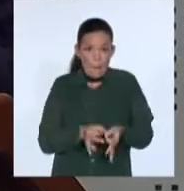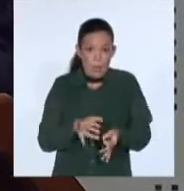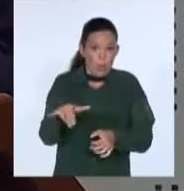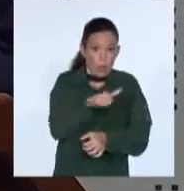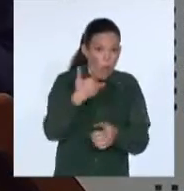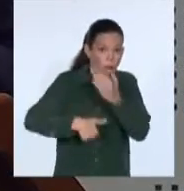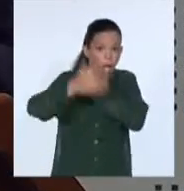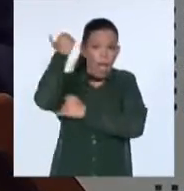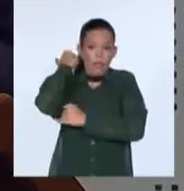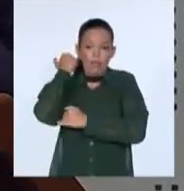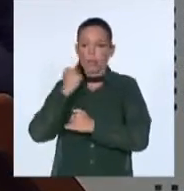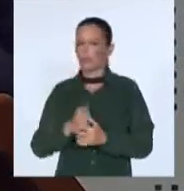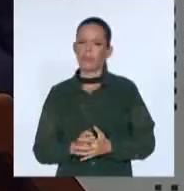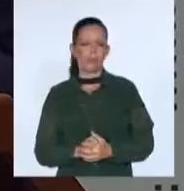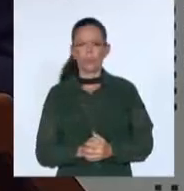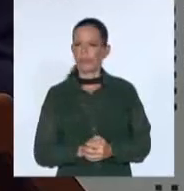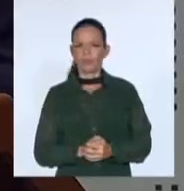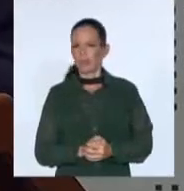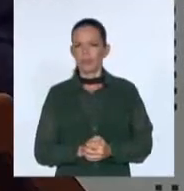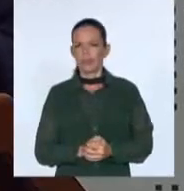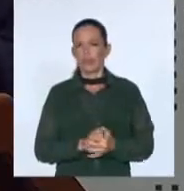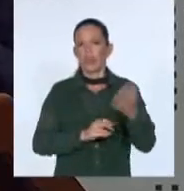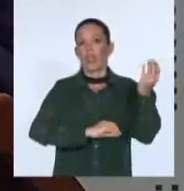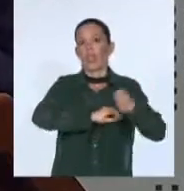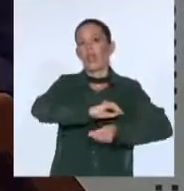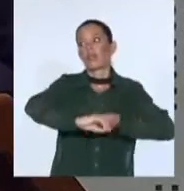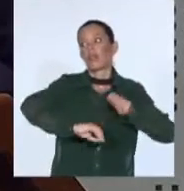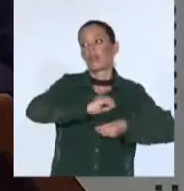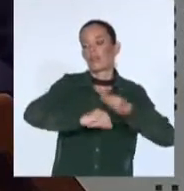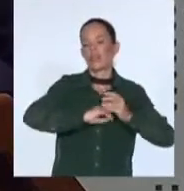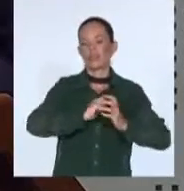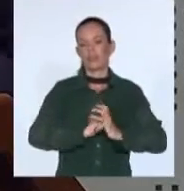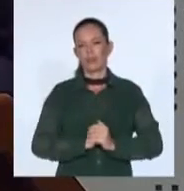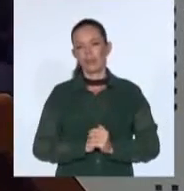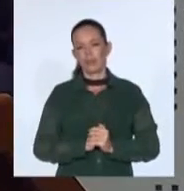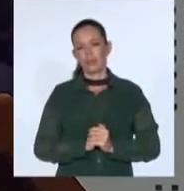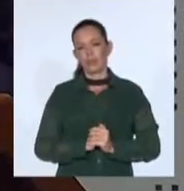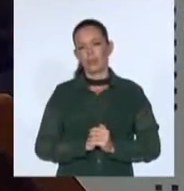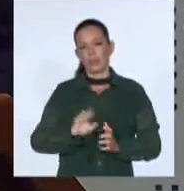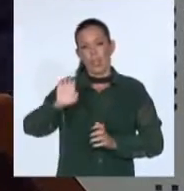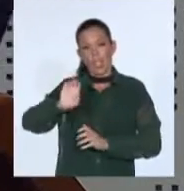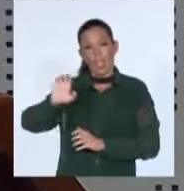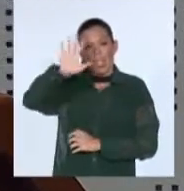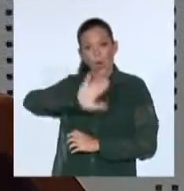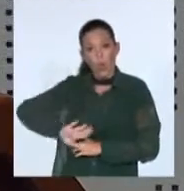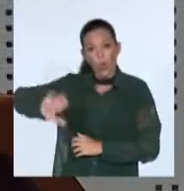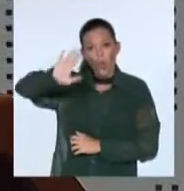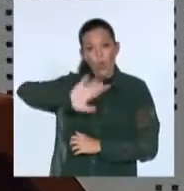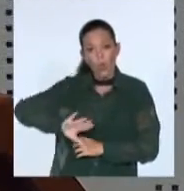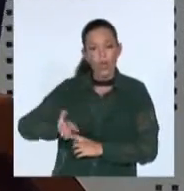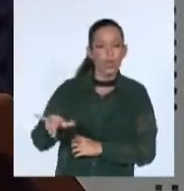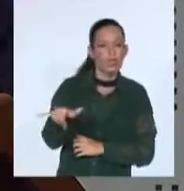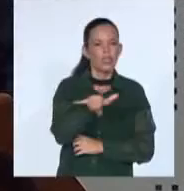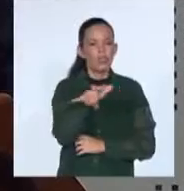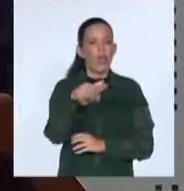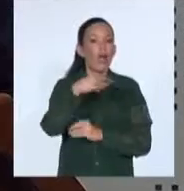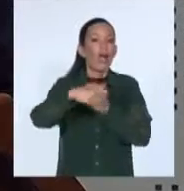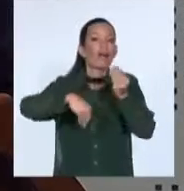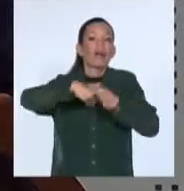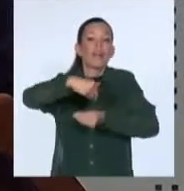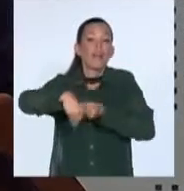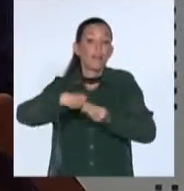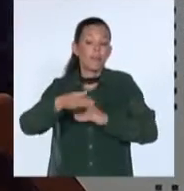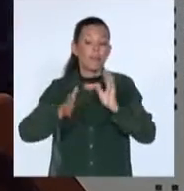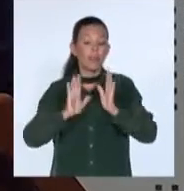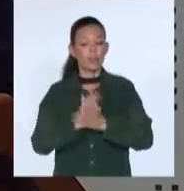Demuestra también una Europa en crisis, que empezó su crisis con el Brexit y sigue su crisis con